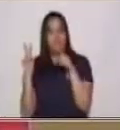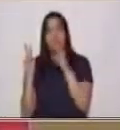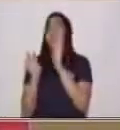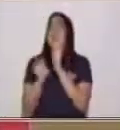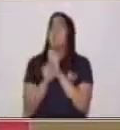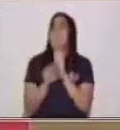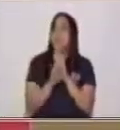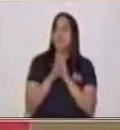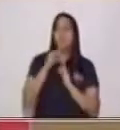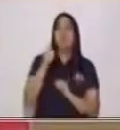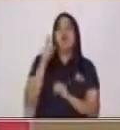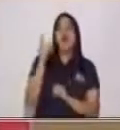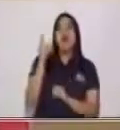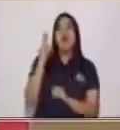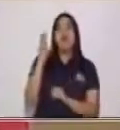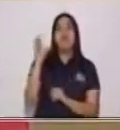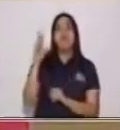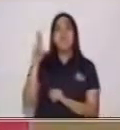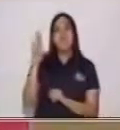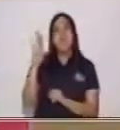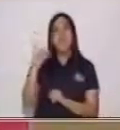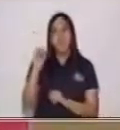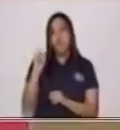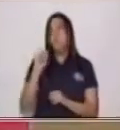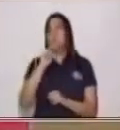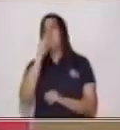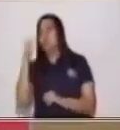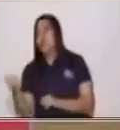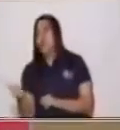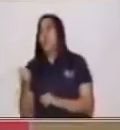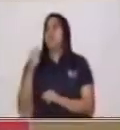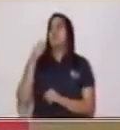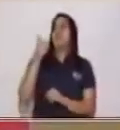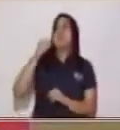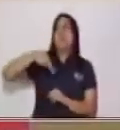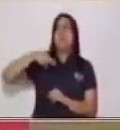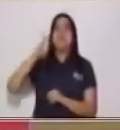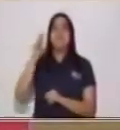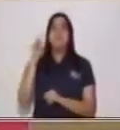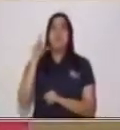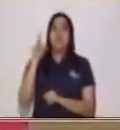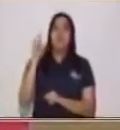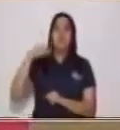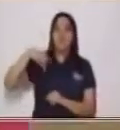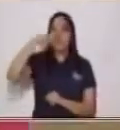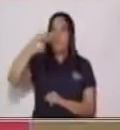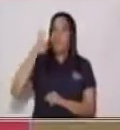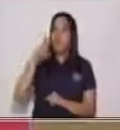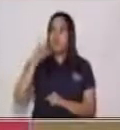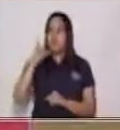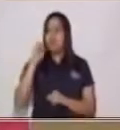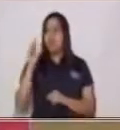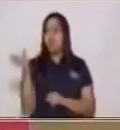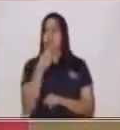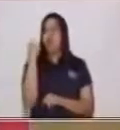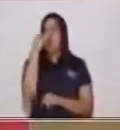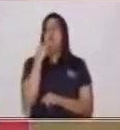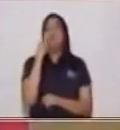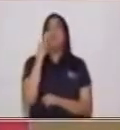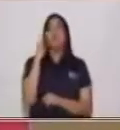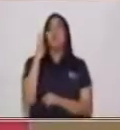ejemplo, adverbio, adversario, invadir, involuntario, subversivo, etc.